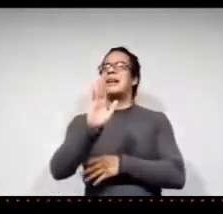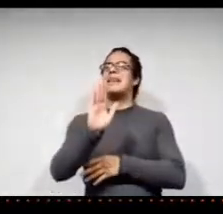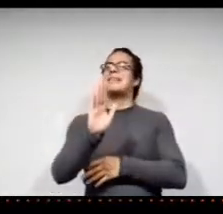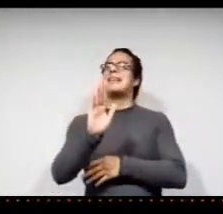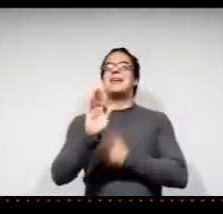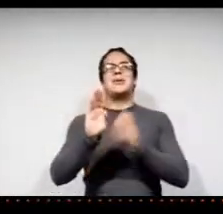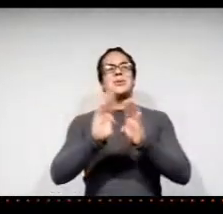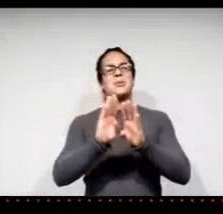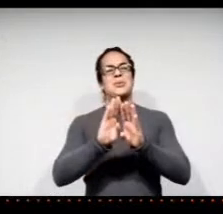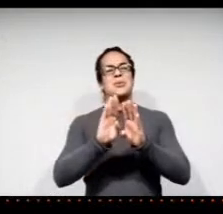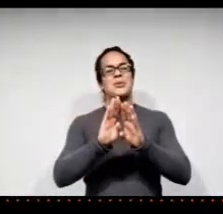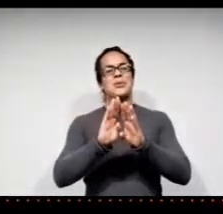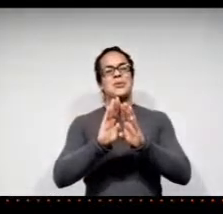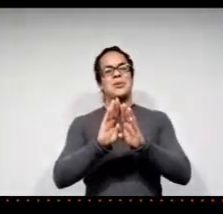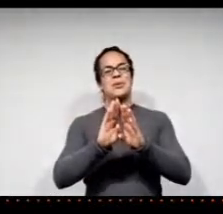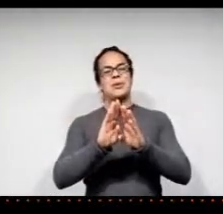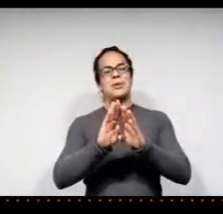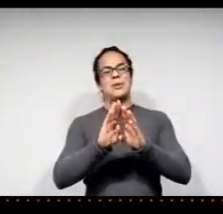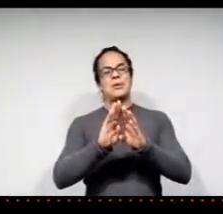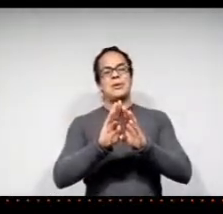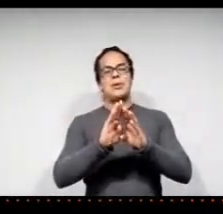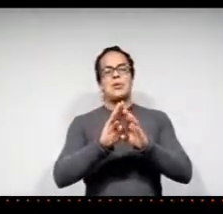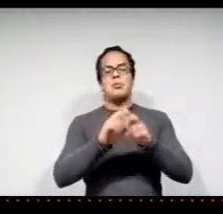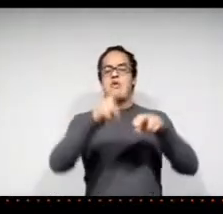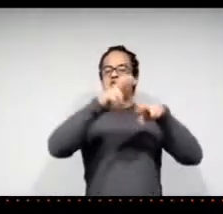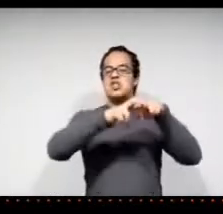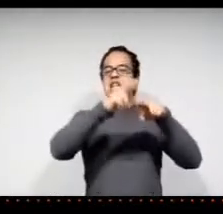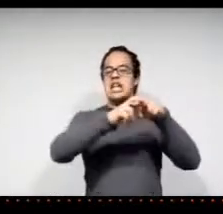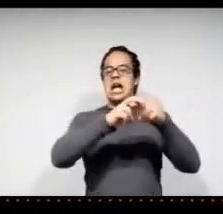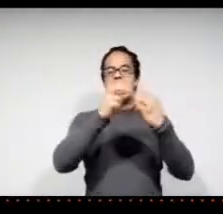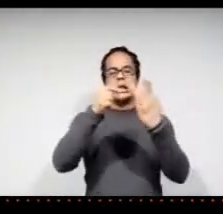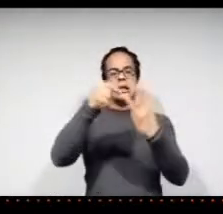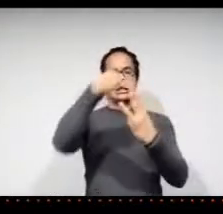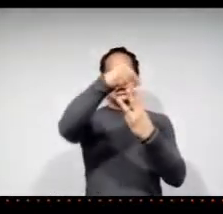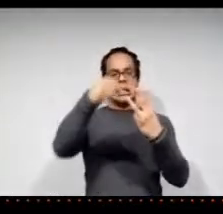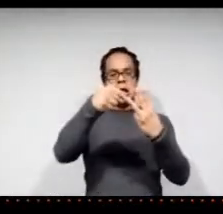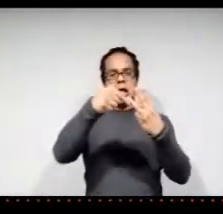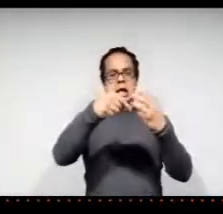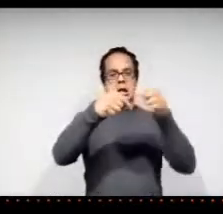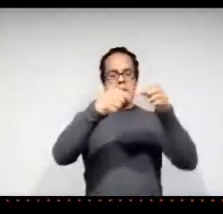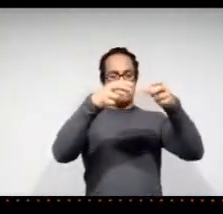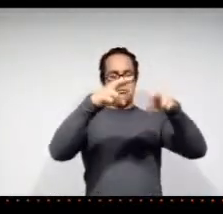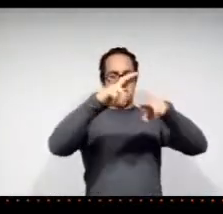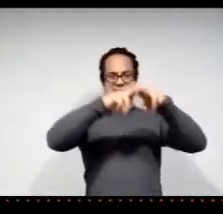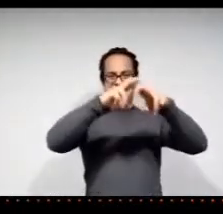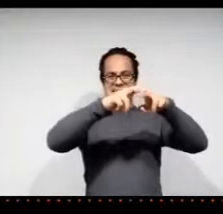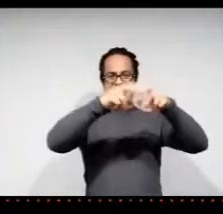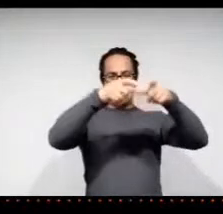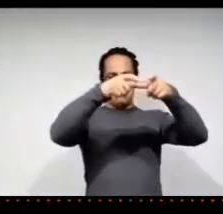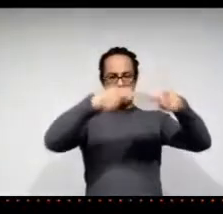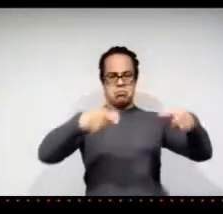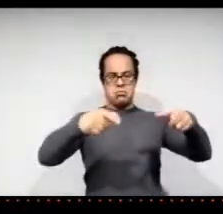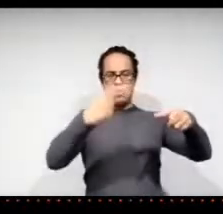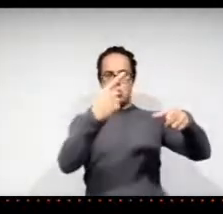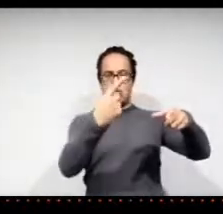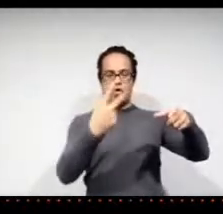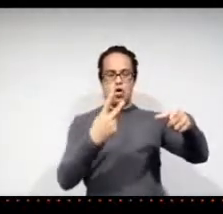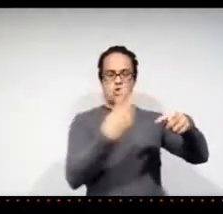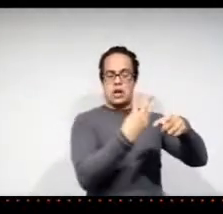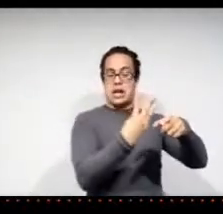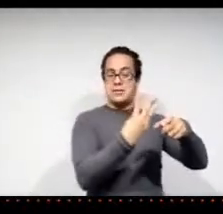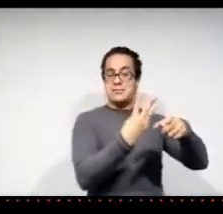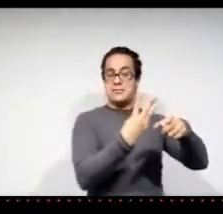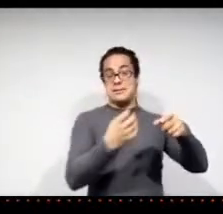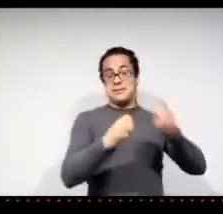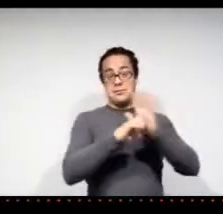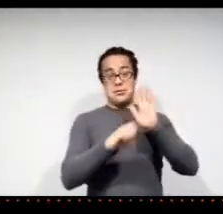pensáramos en un banquito de tres patas. Entonces, por un lado está la formación formal, o sea, el impartir estos cursos, tutoriales